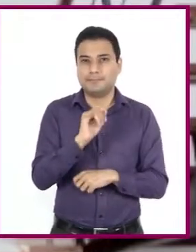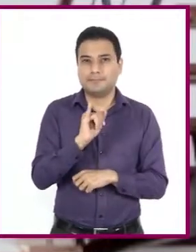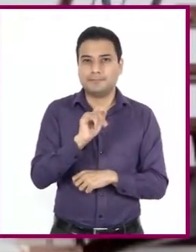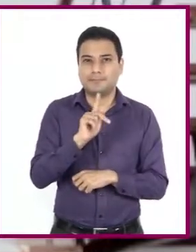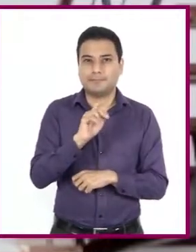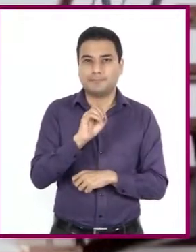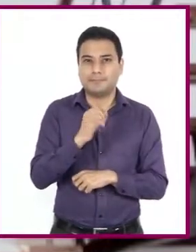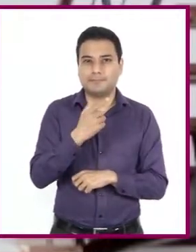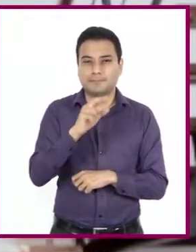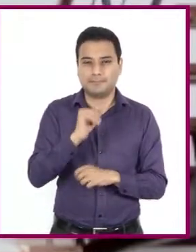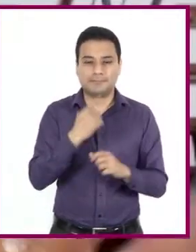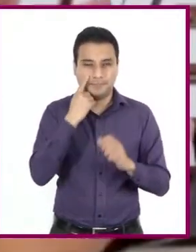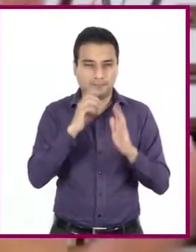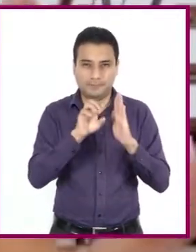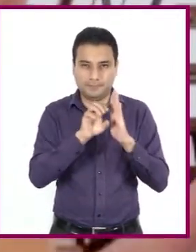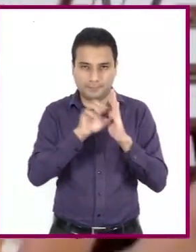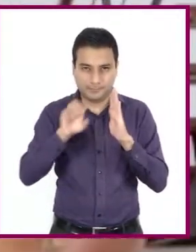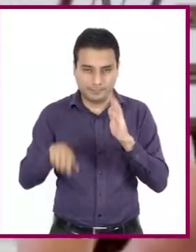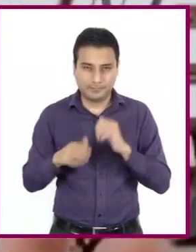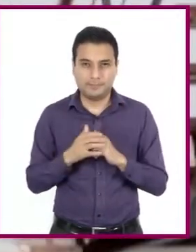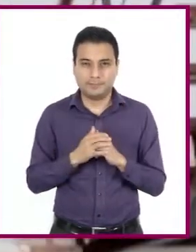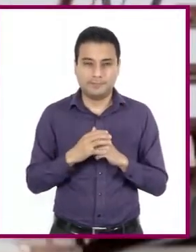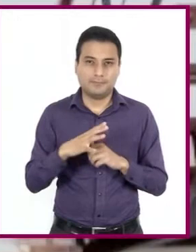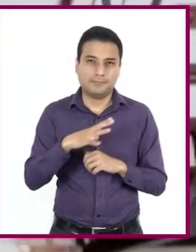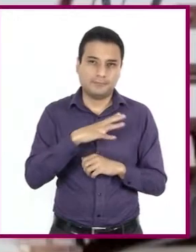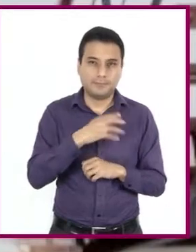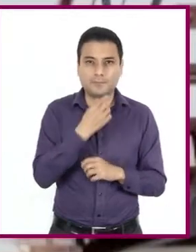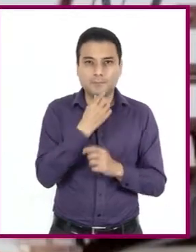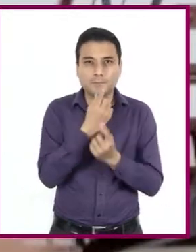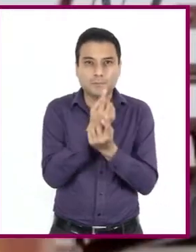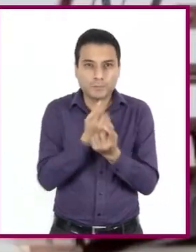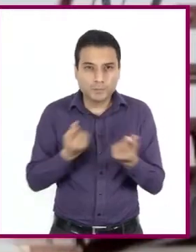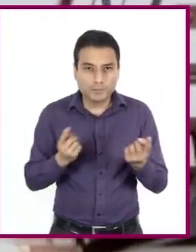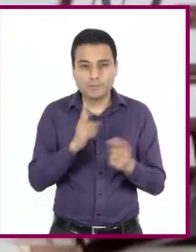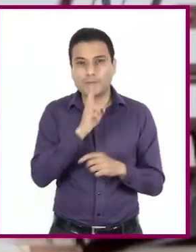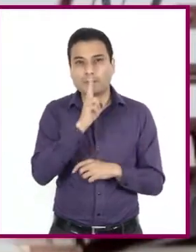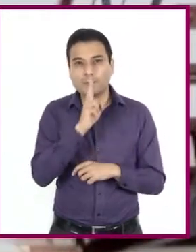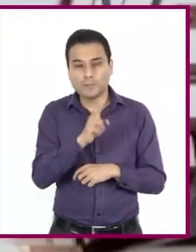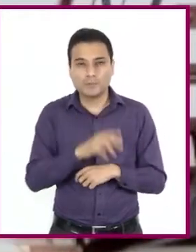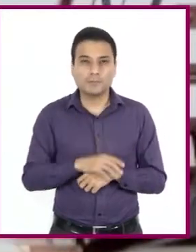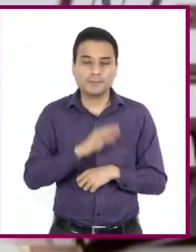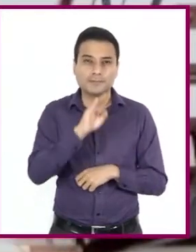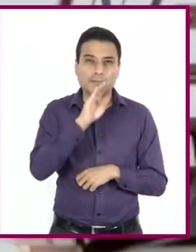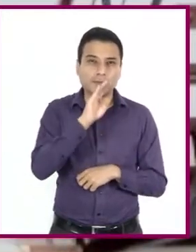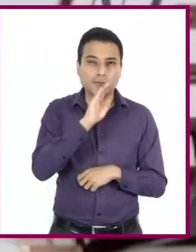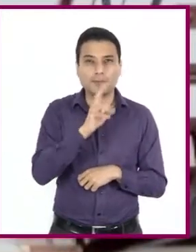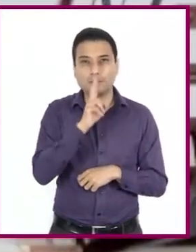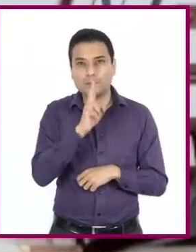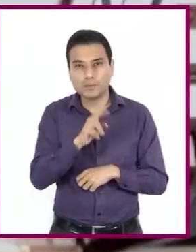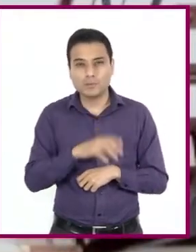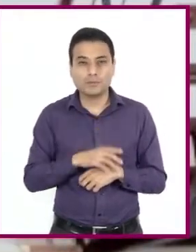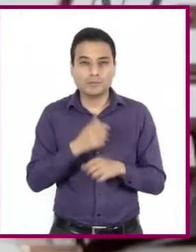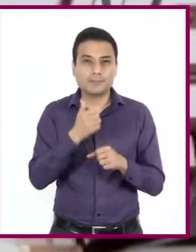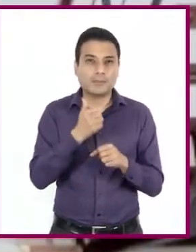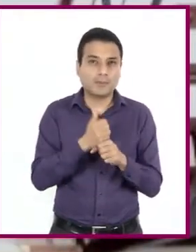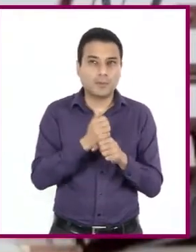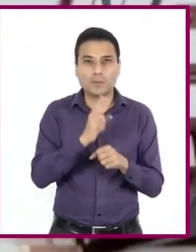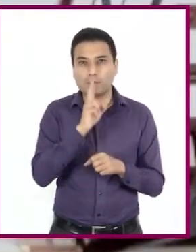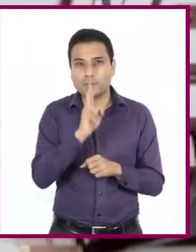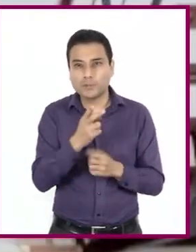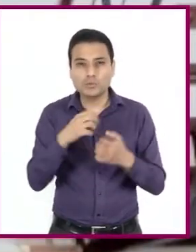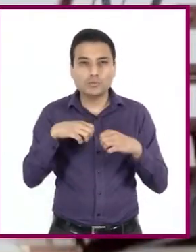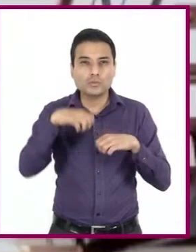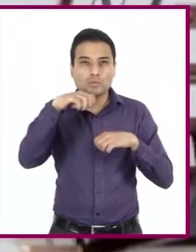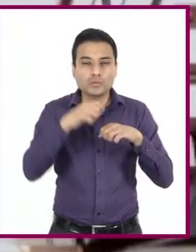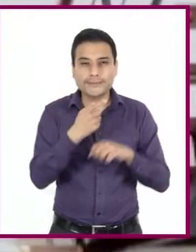personas, podríamos tener voces de niños, las voces de una mamá o tal vez de un abuelito de una persona mayor de